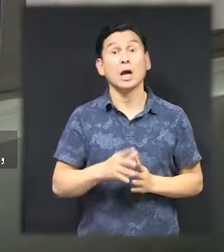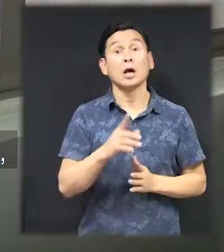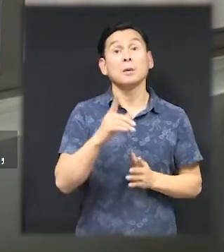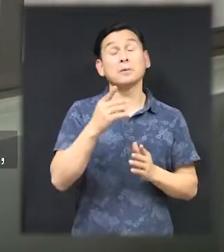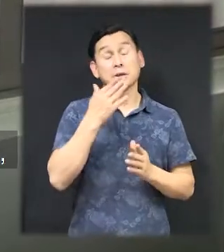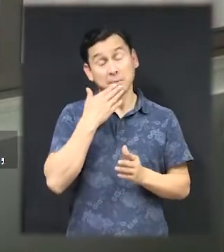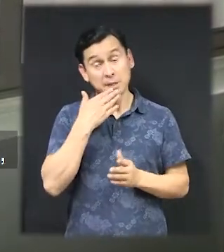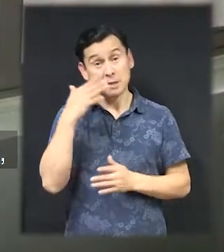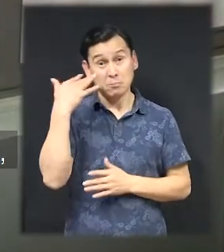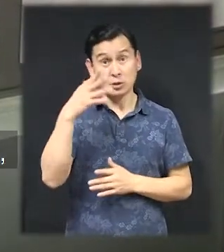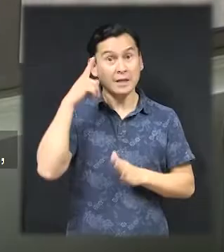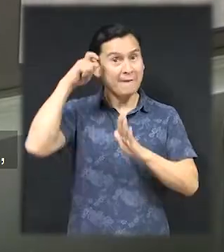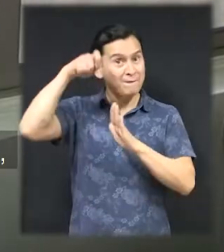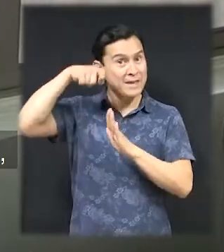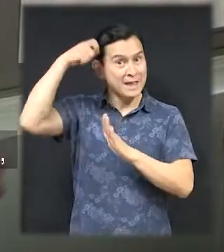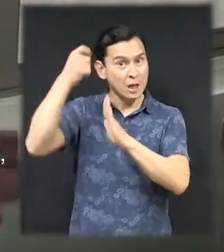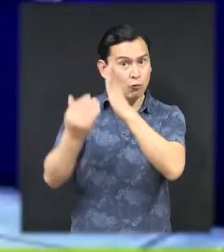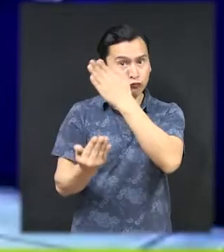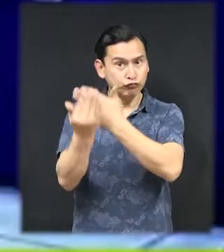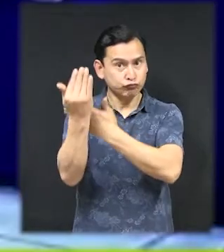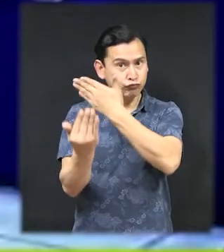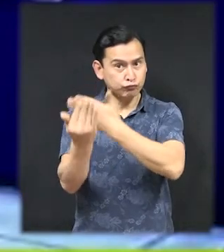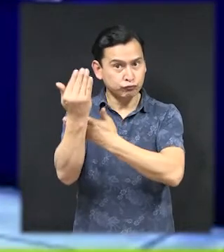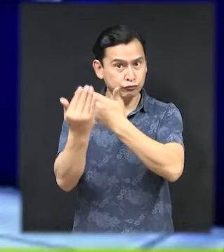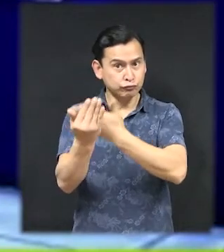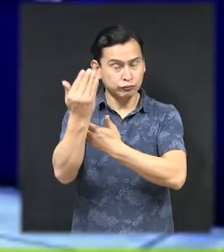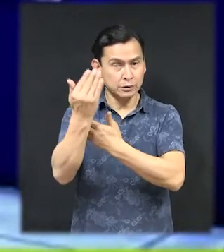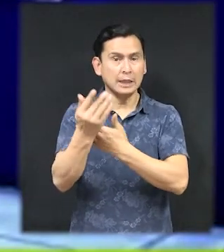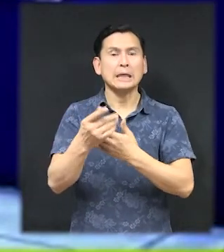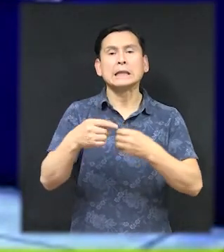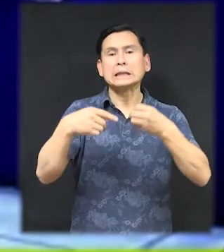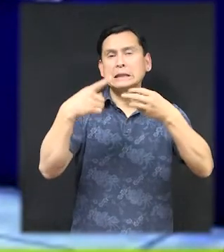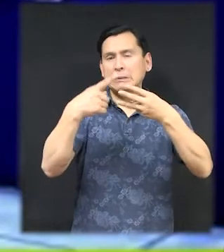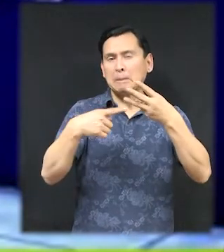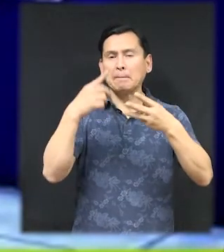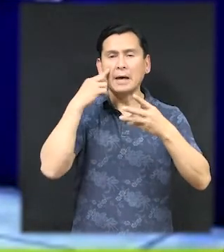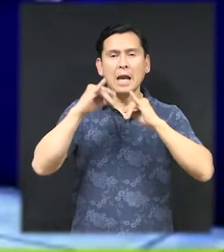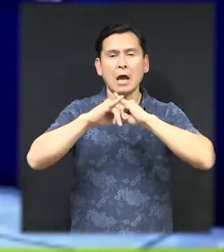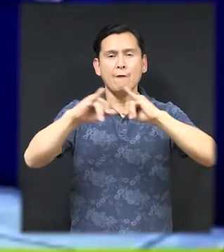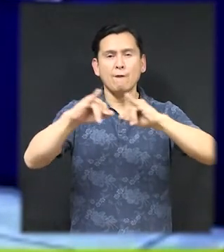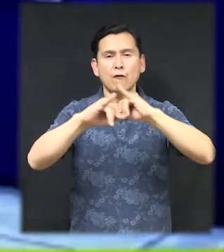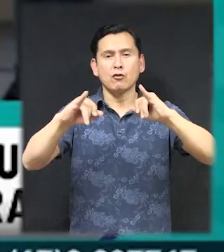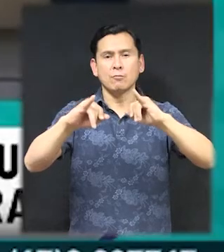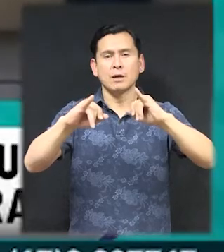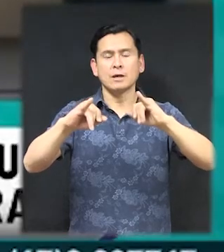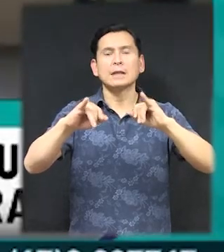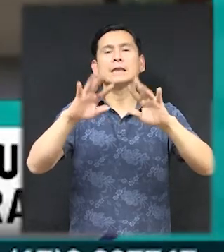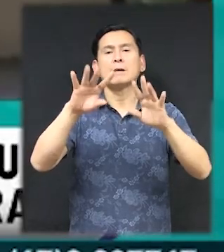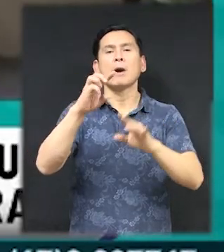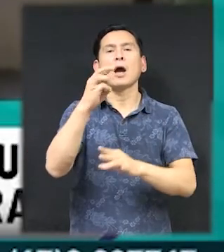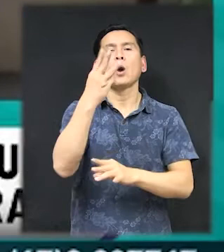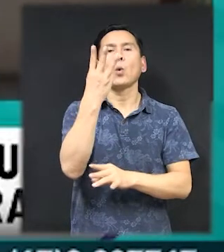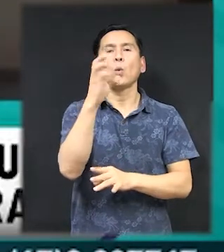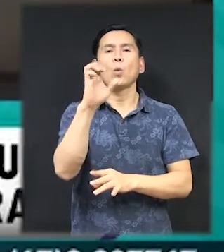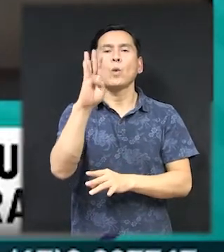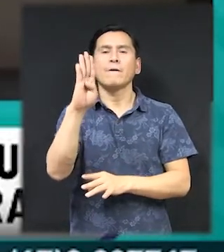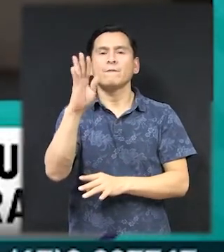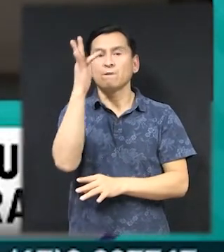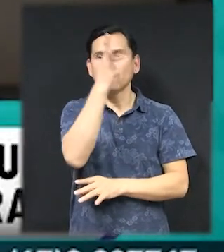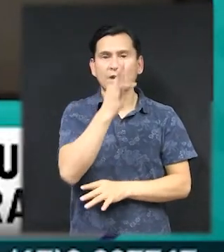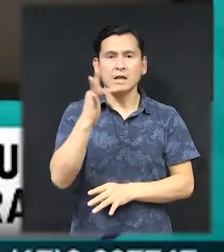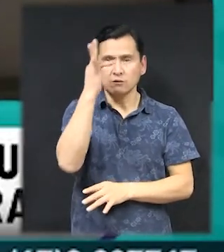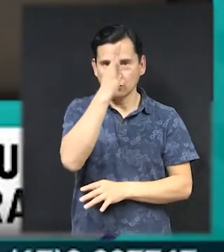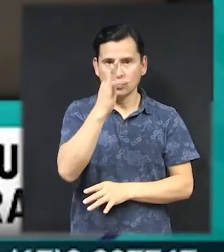orden de cosas, se planifica nuestra presencia en distintos medios de comunicación a objeto de atender requerimientos